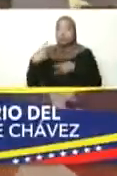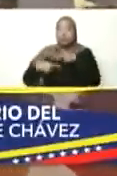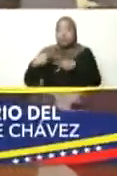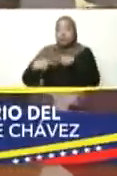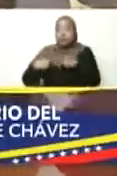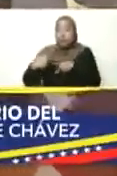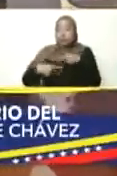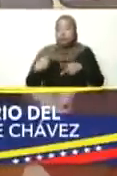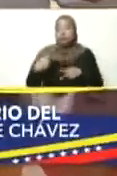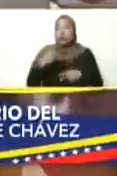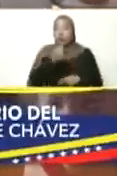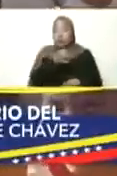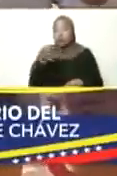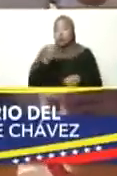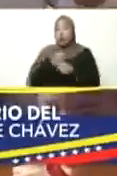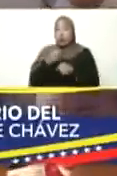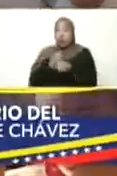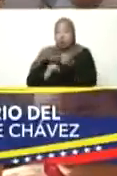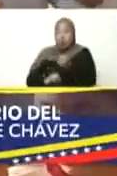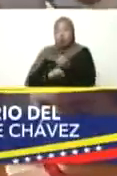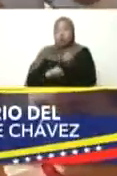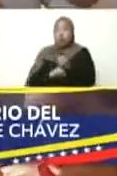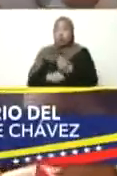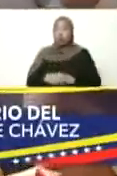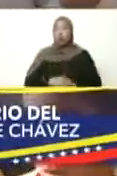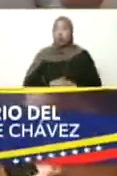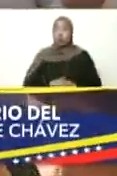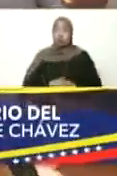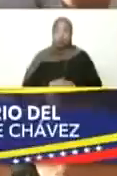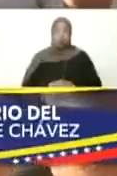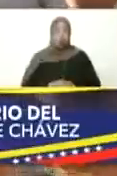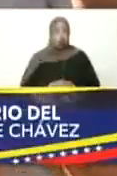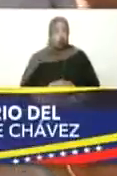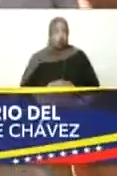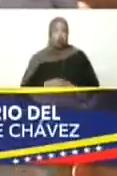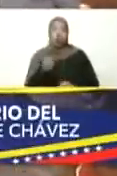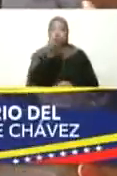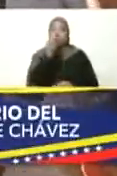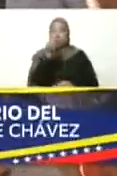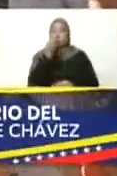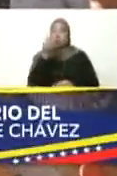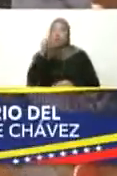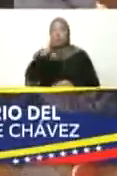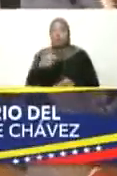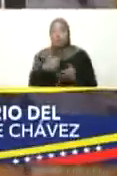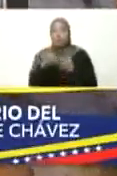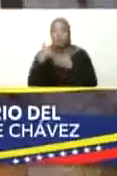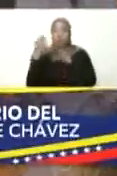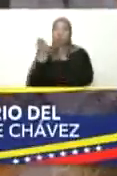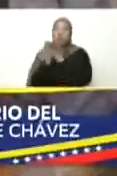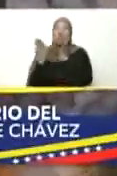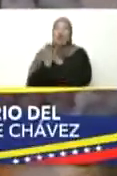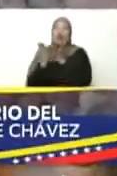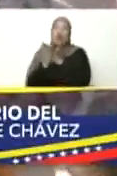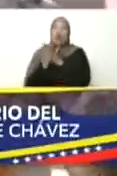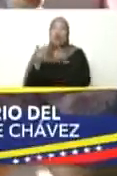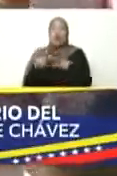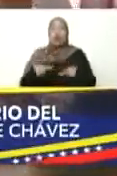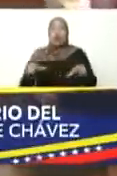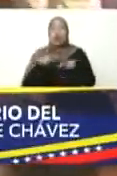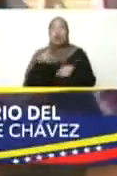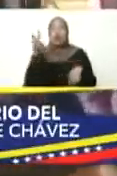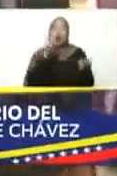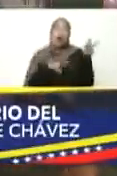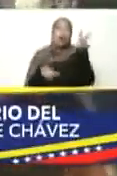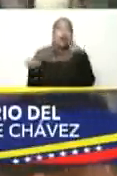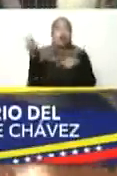sacan excedentes para que estos niños y niñas tengan su alimentación garantizada, tengan espacios para